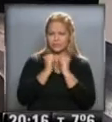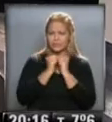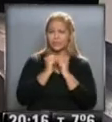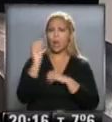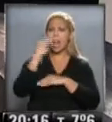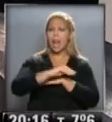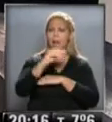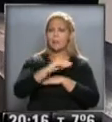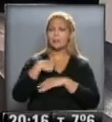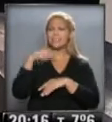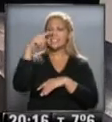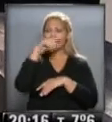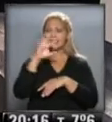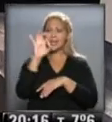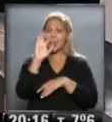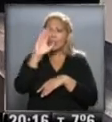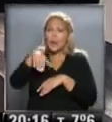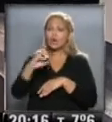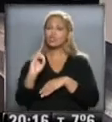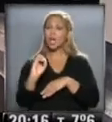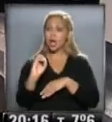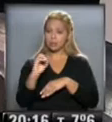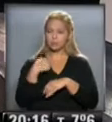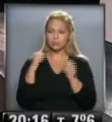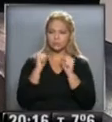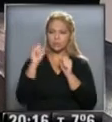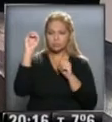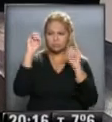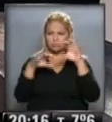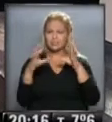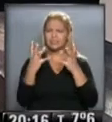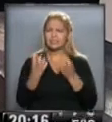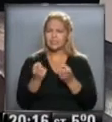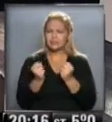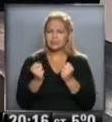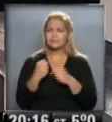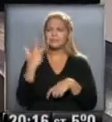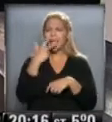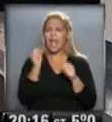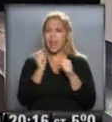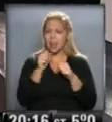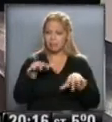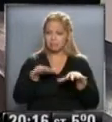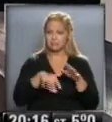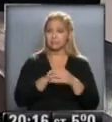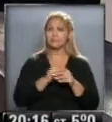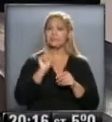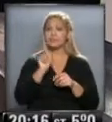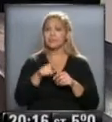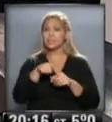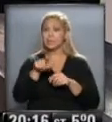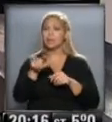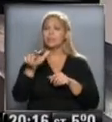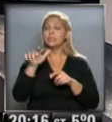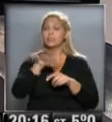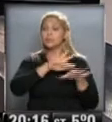Pampa, como les decía, 7 grados bajo cero. También heladas moderadas, heladas bastante intensas en el centro de la provincia de Buenos Aires. Todavía por efecto de vientos